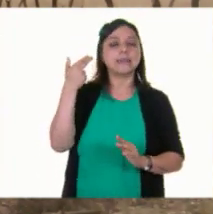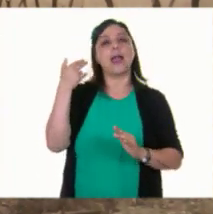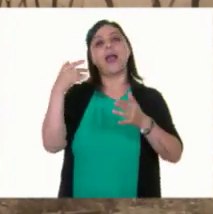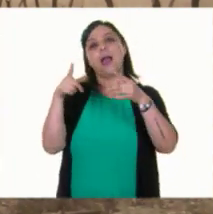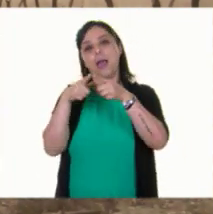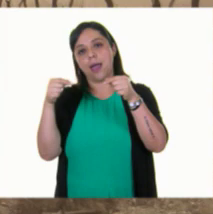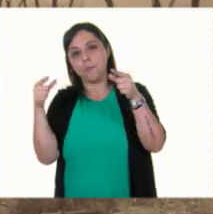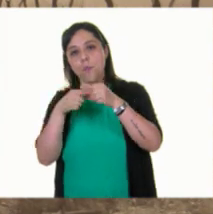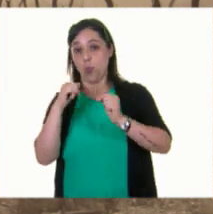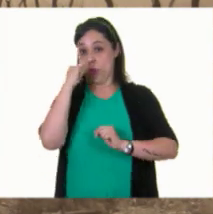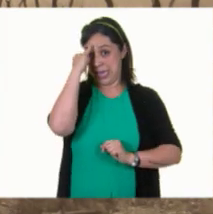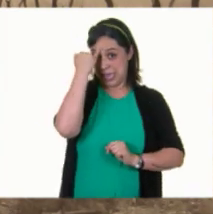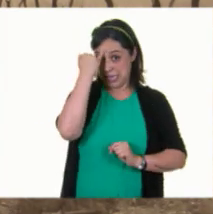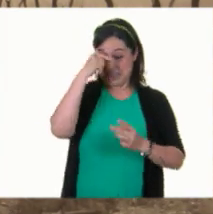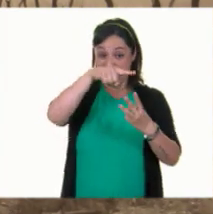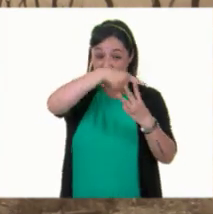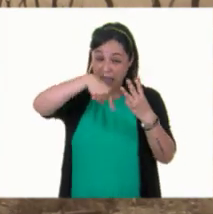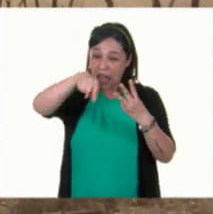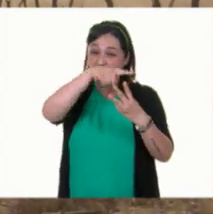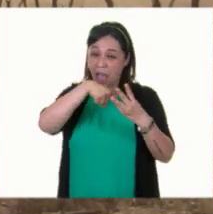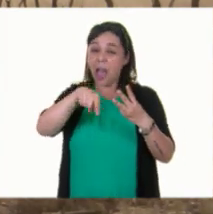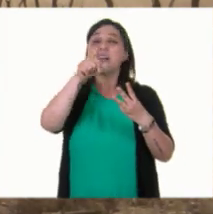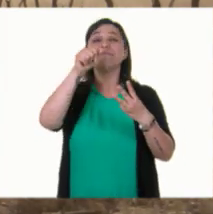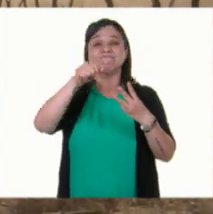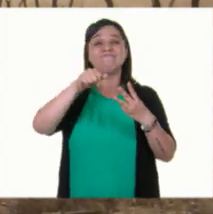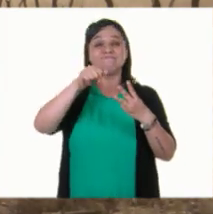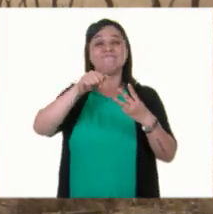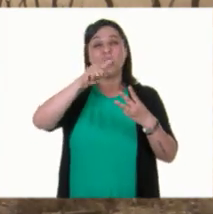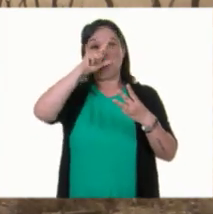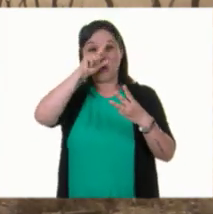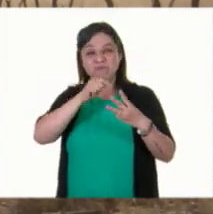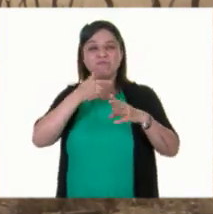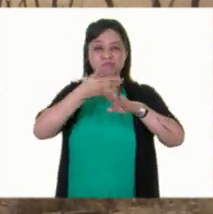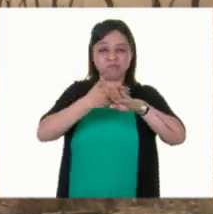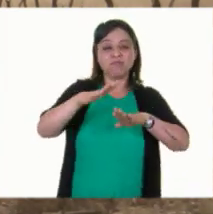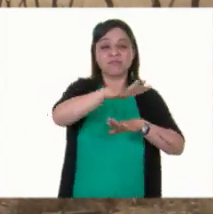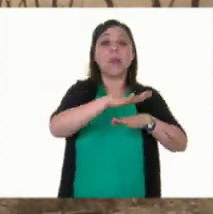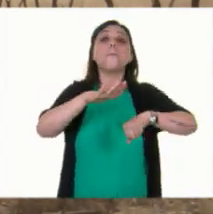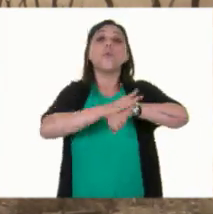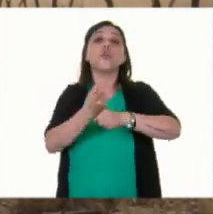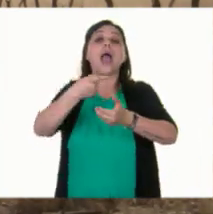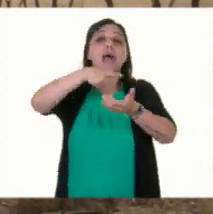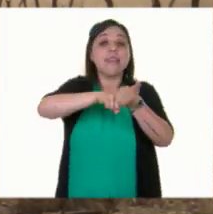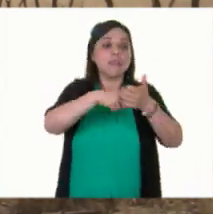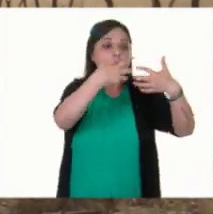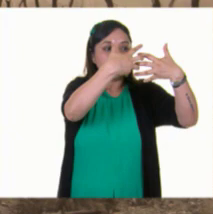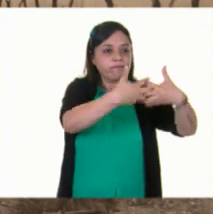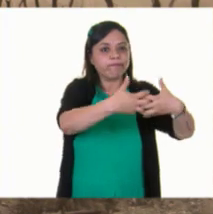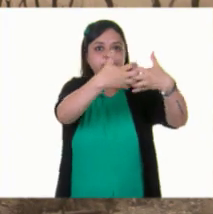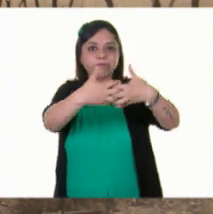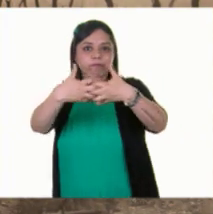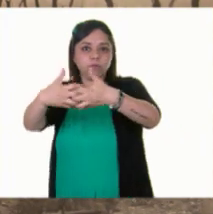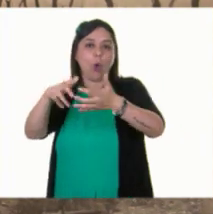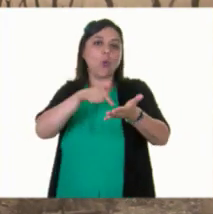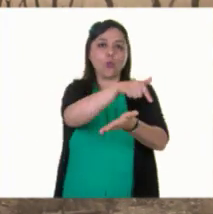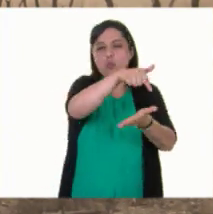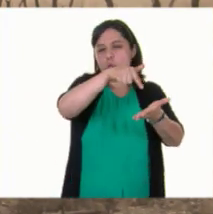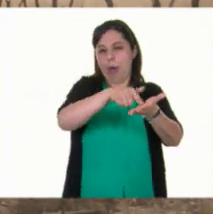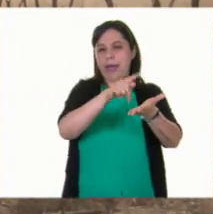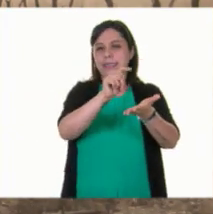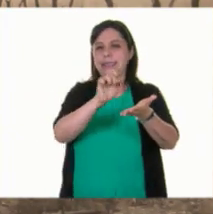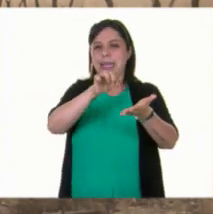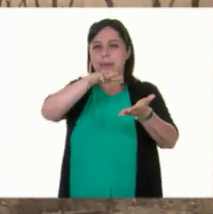los países más perjudicados debido a que los gases emitidos por las fábricas o centrales térmicas suelen